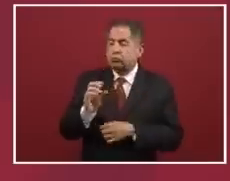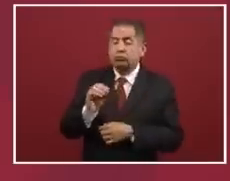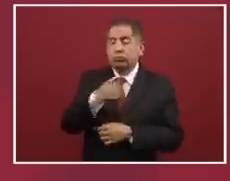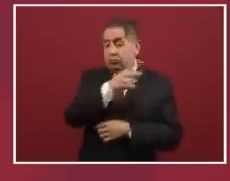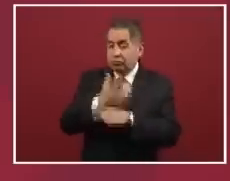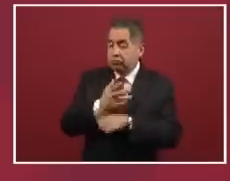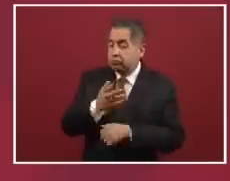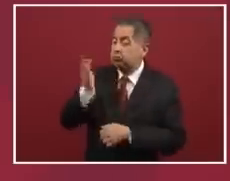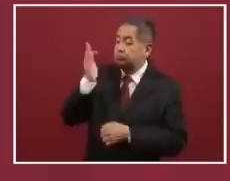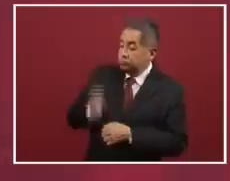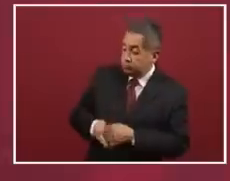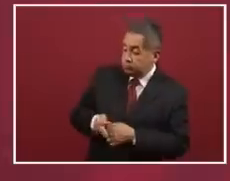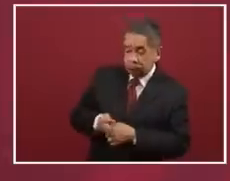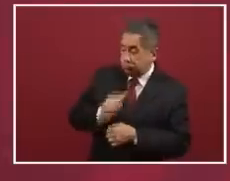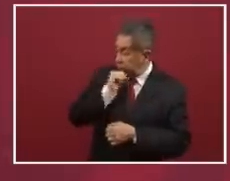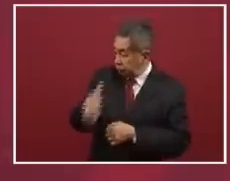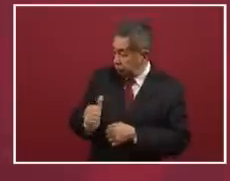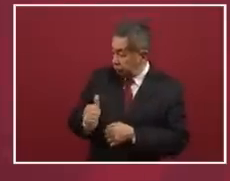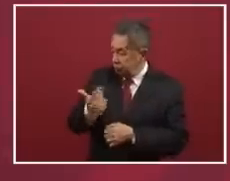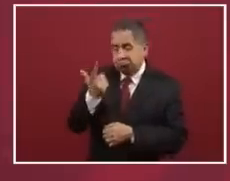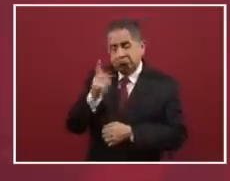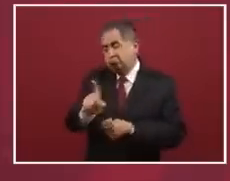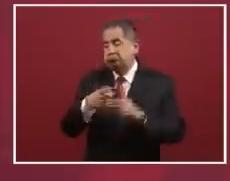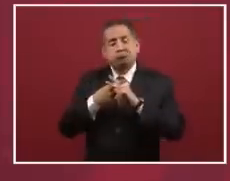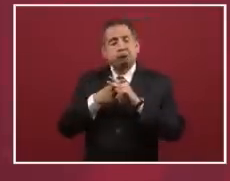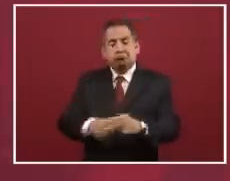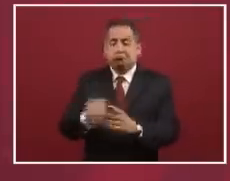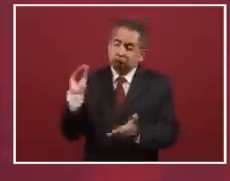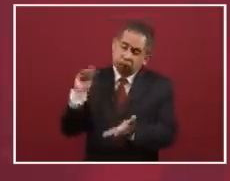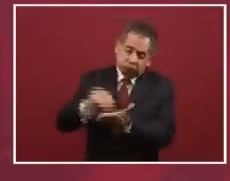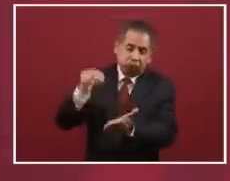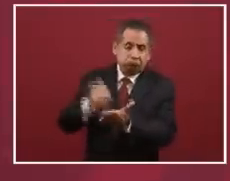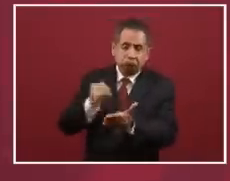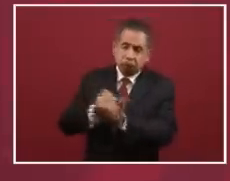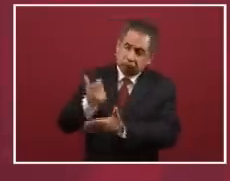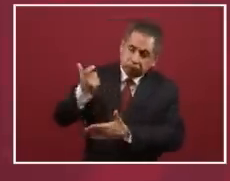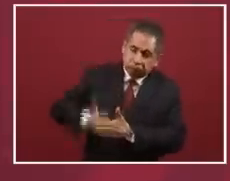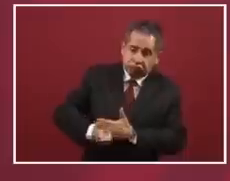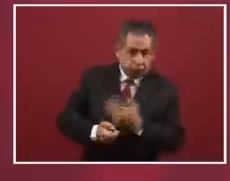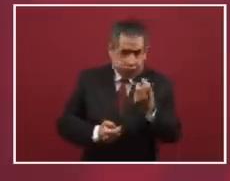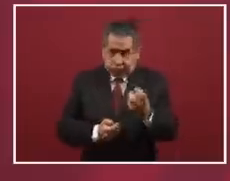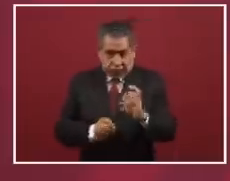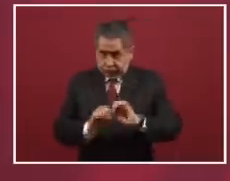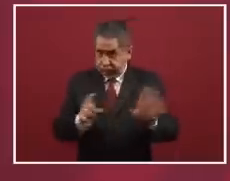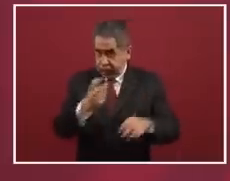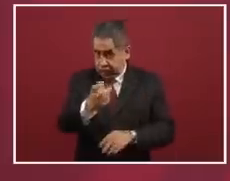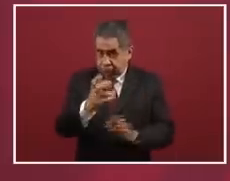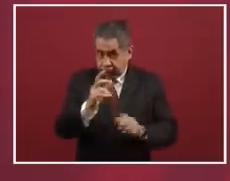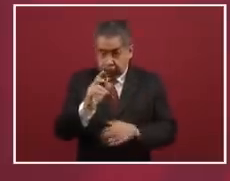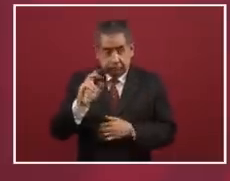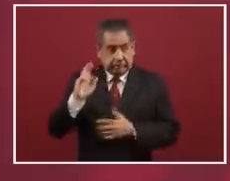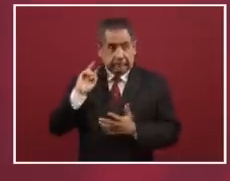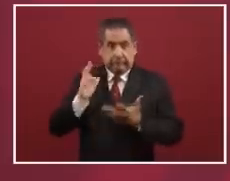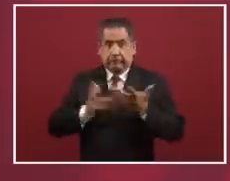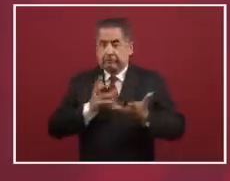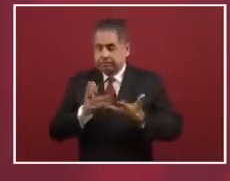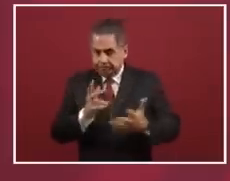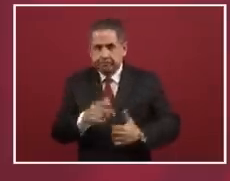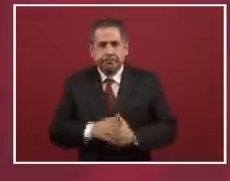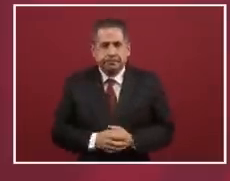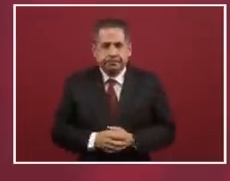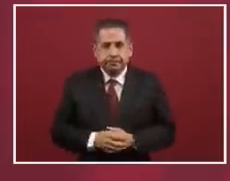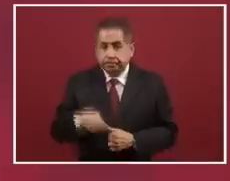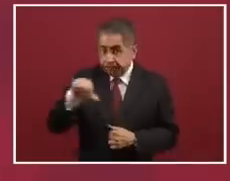nosotros decimos, o el lunes hay imposición de tarifas. Así se planteó. Entonces,